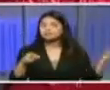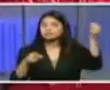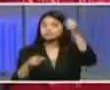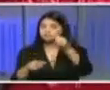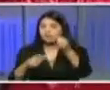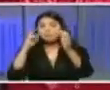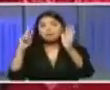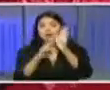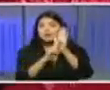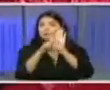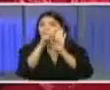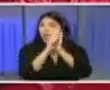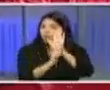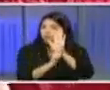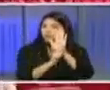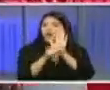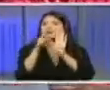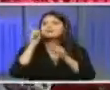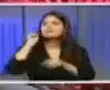esta constitución y la haga cumplir.